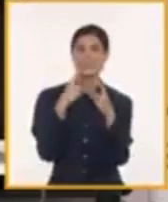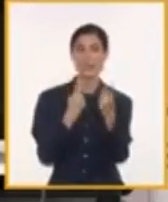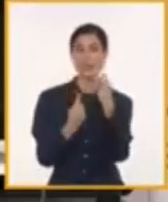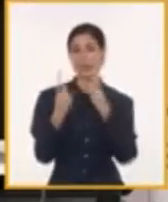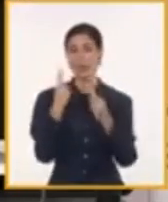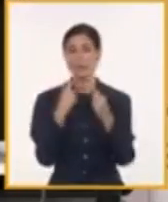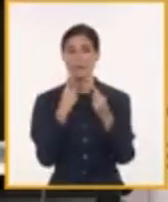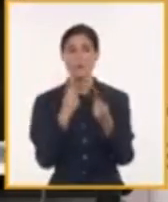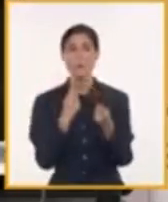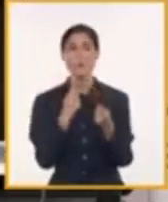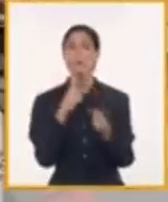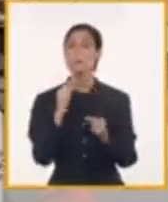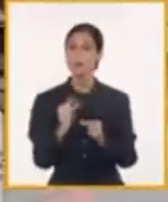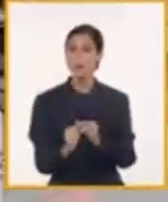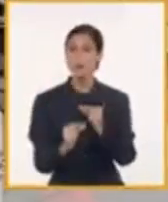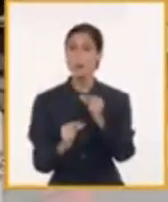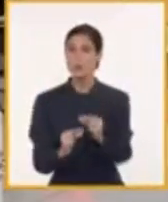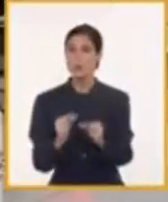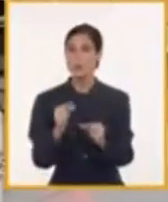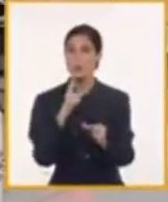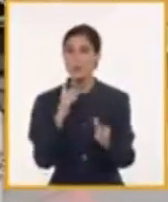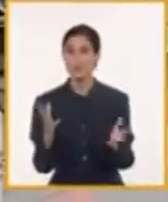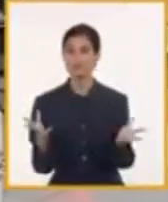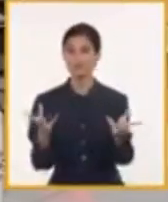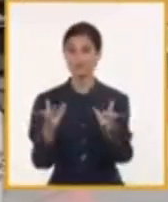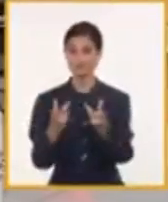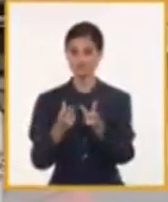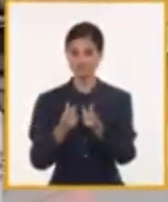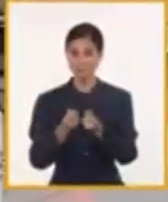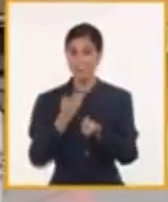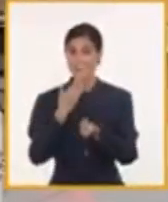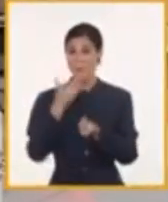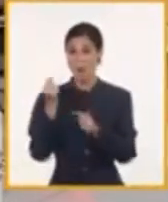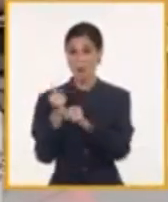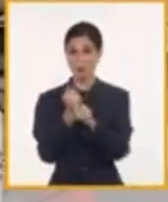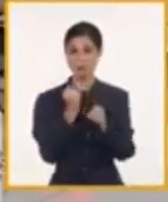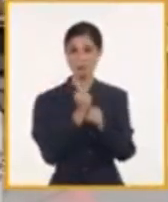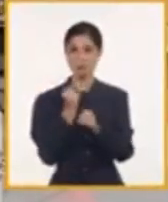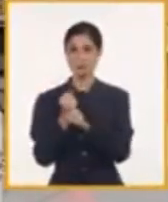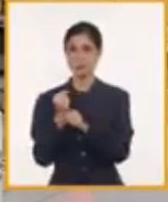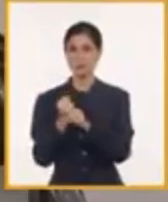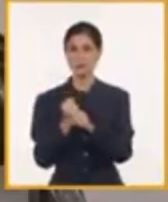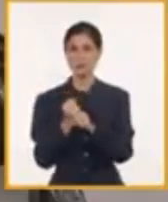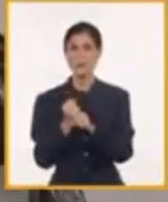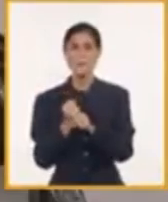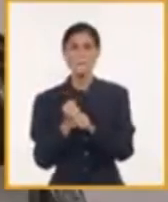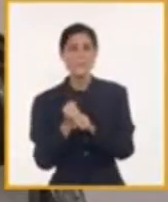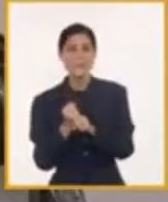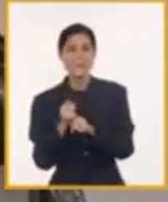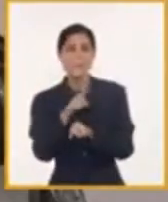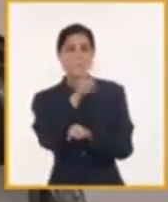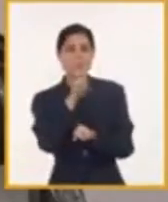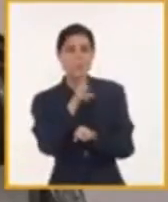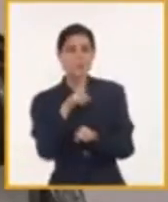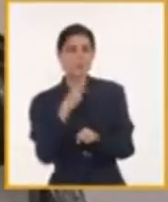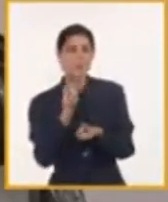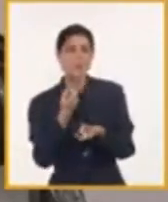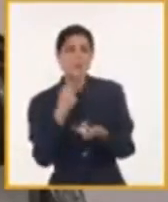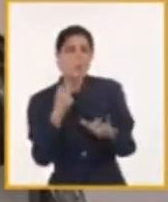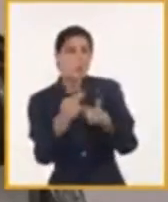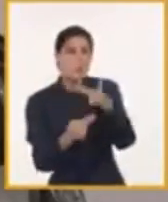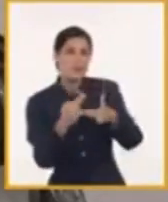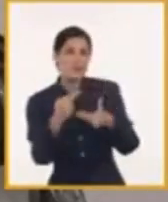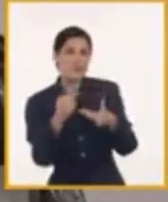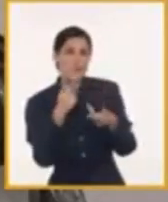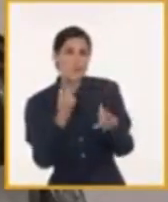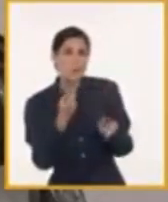venido recuperando. ¿Qué ha pasado en estos últimos tiempos? ¿Hacia dónde están dirigiendo ustedes la estrategia? Correctamente, Randy. Tal y como usted